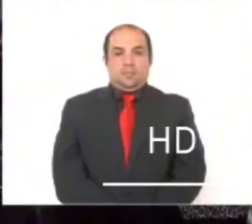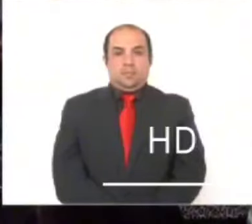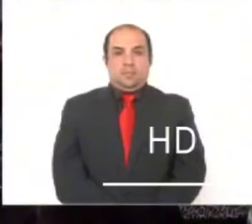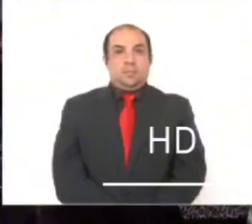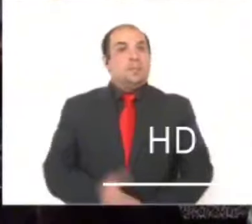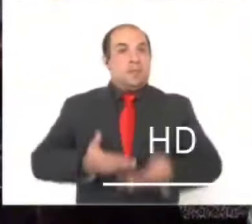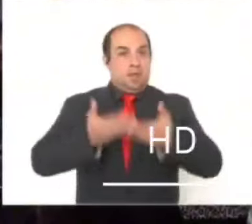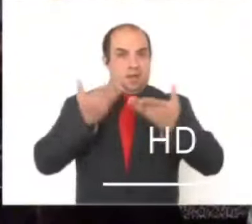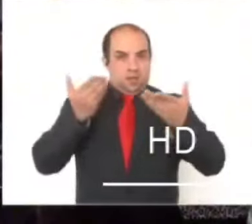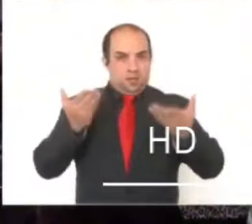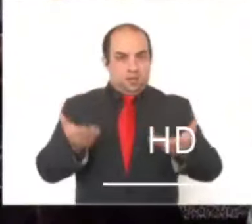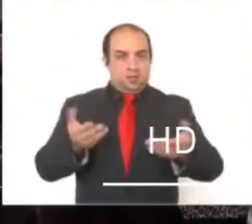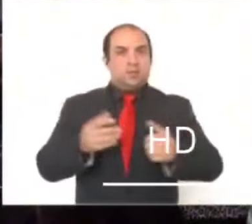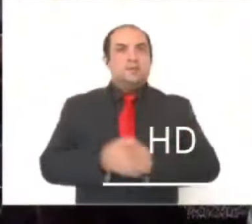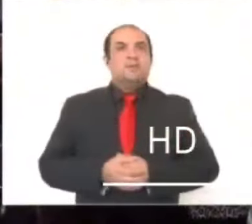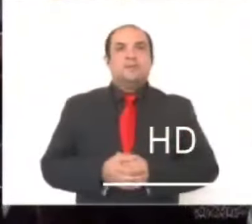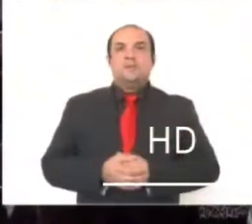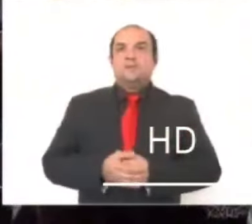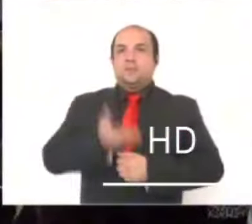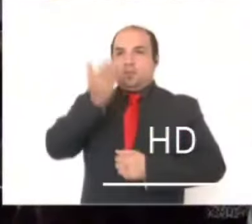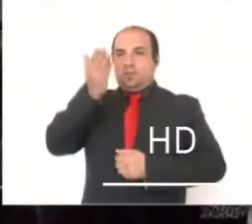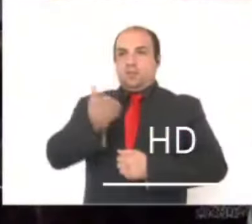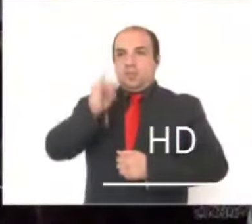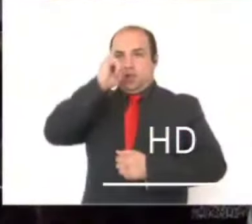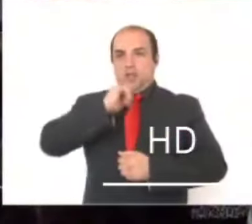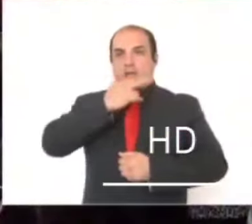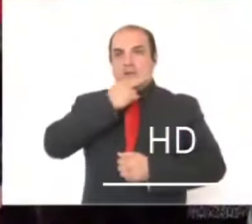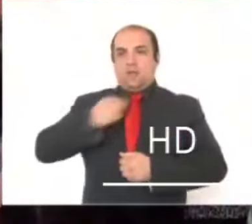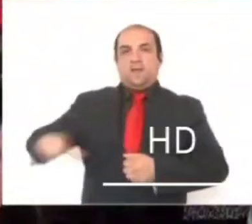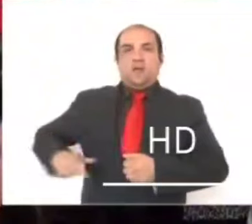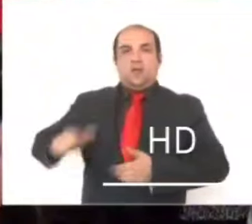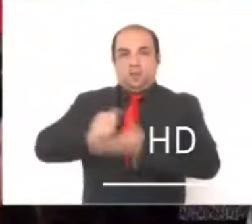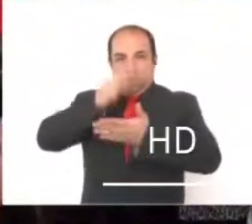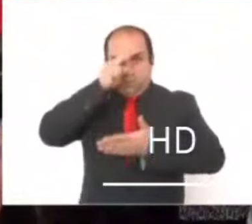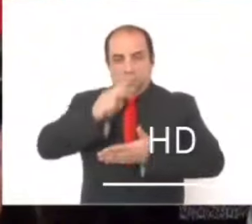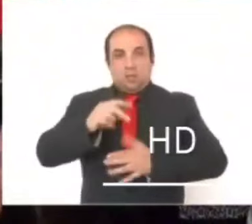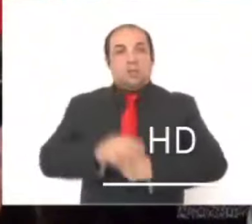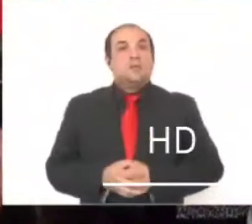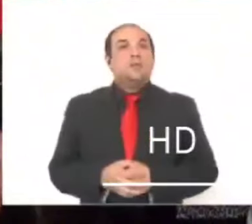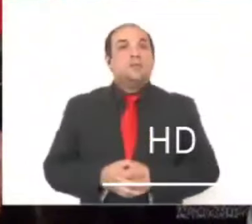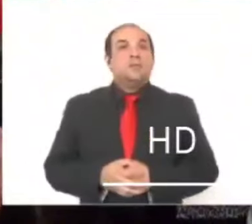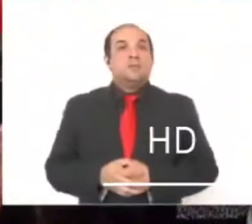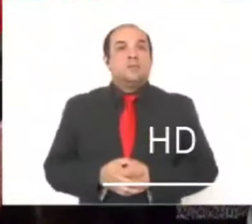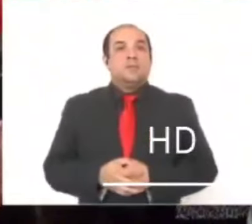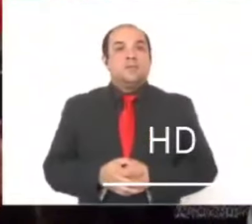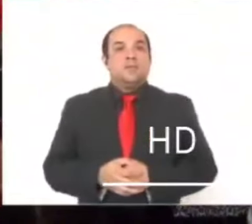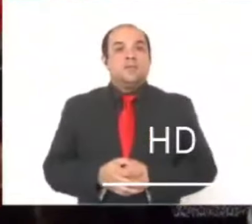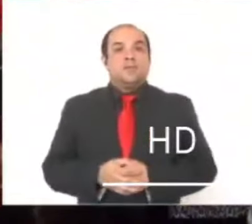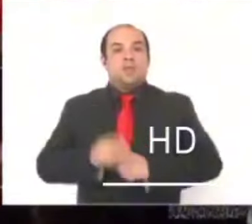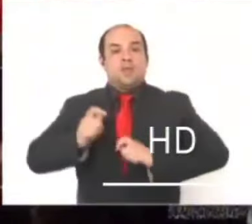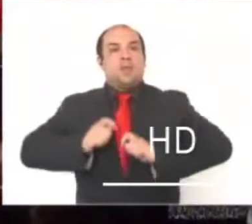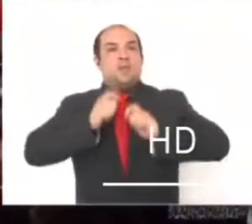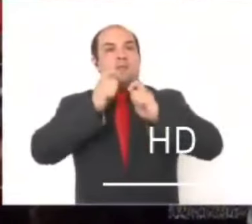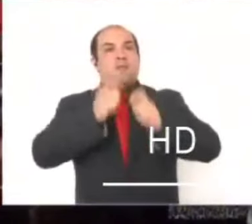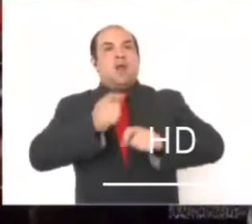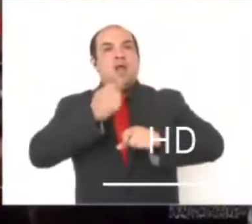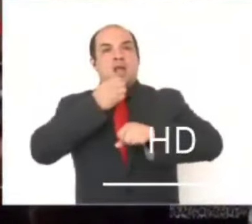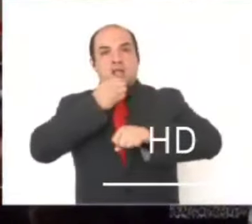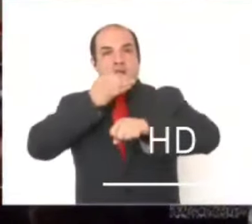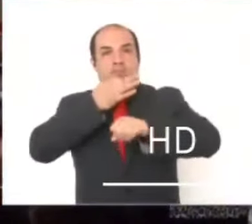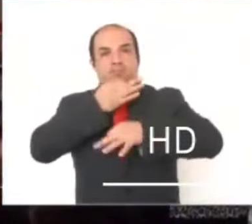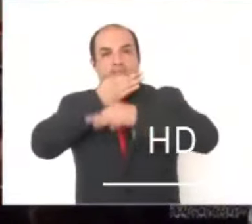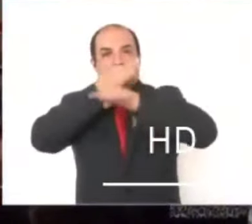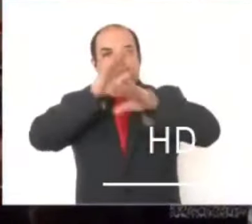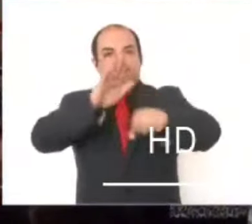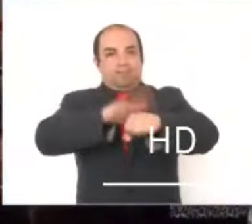Y en estos momentos, señoras y señores, el jefe de gobierno de la Ciudad de México llevará a cabo la entrega de la declaratoria como